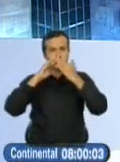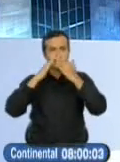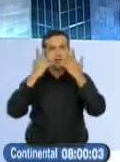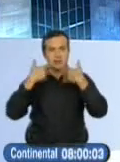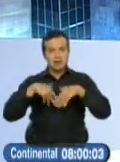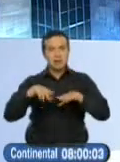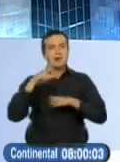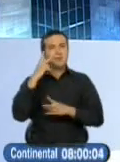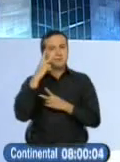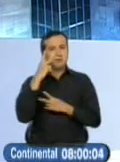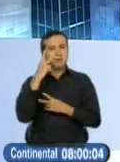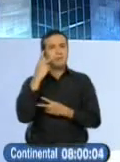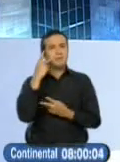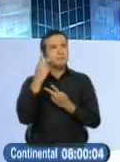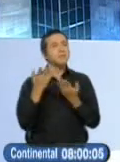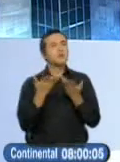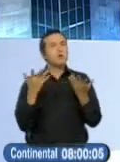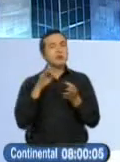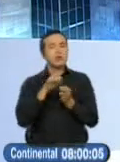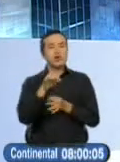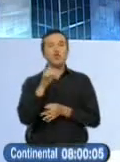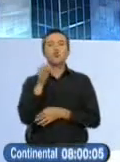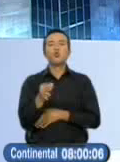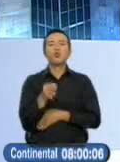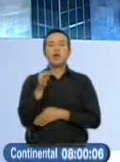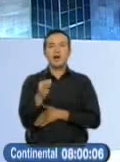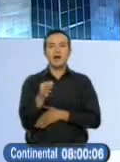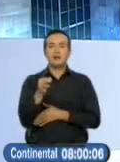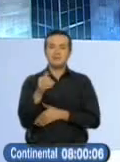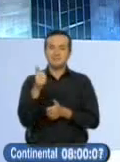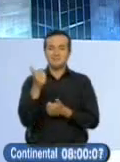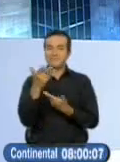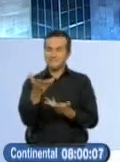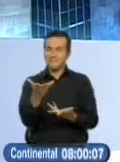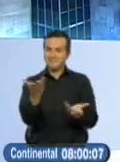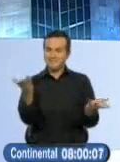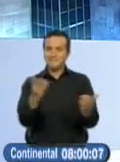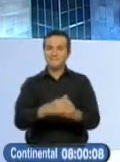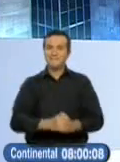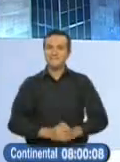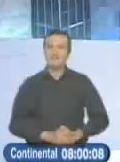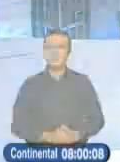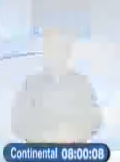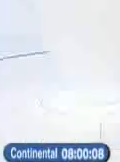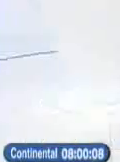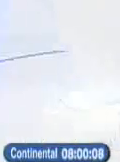está con nosotros en breve Guadalupe Ayoví desde el Cantón Durán. Excelente jornada para todos y para todas.